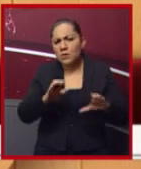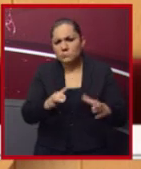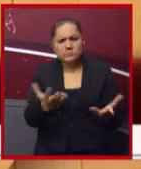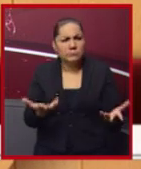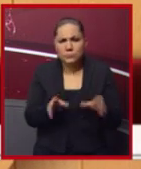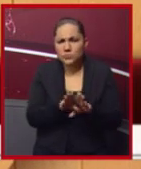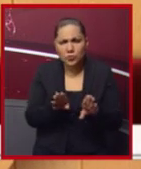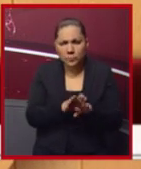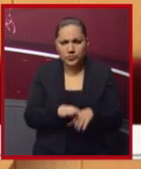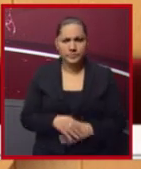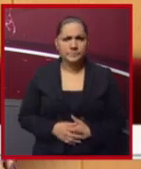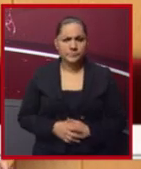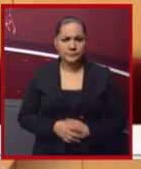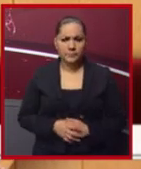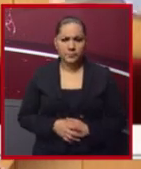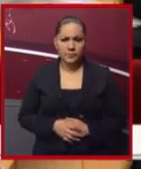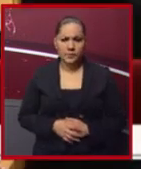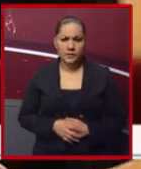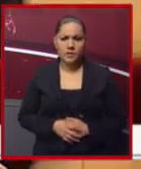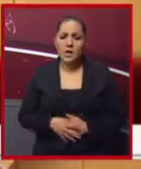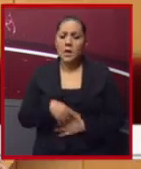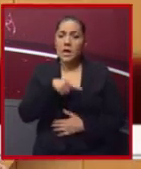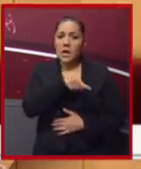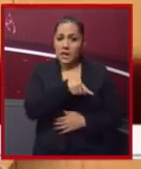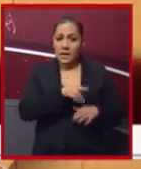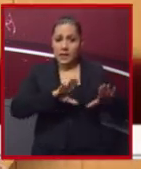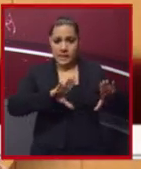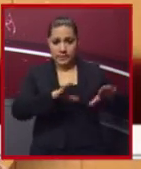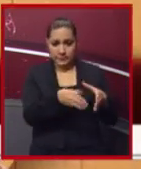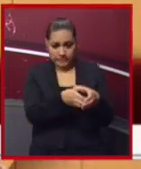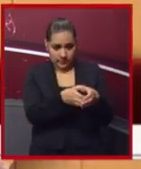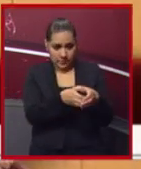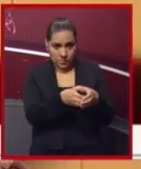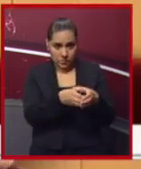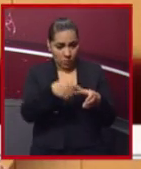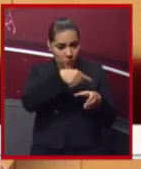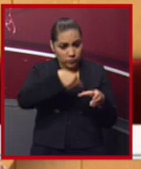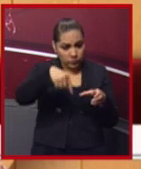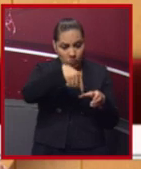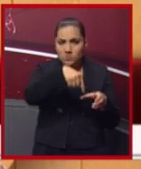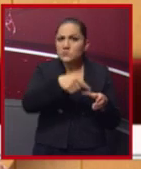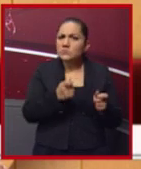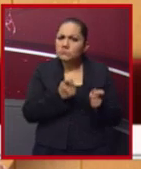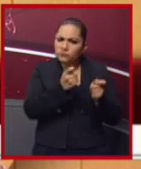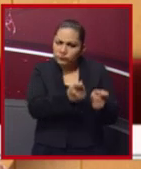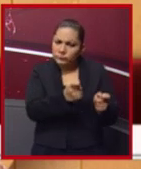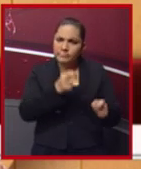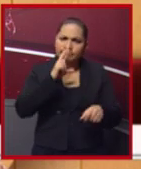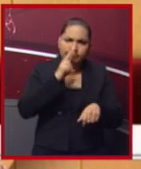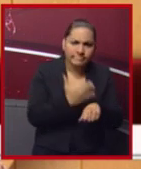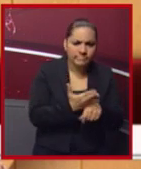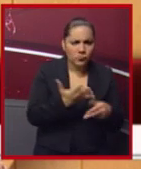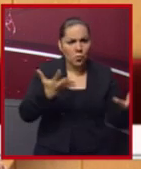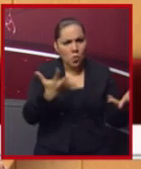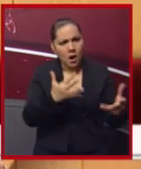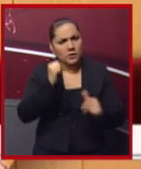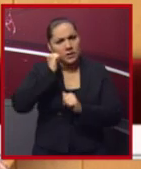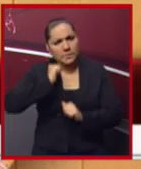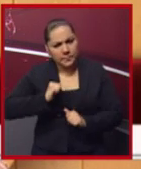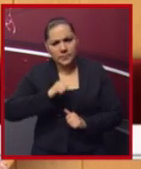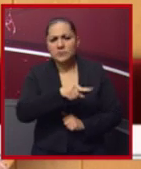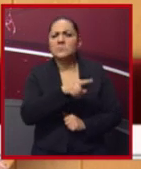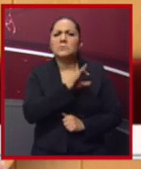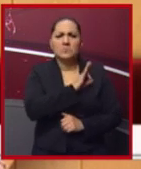Este centro tendrá facultades muy amplias, contará con un consejo consultivo que